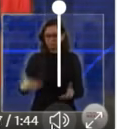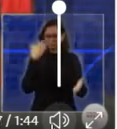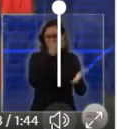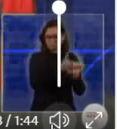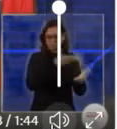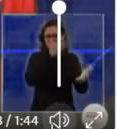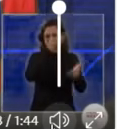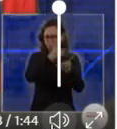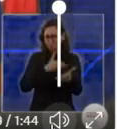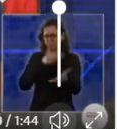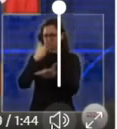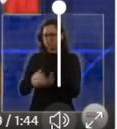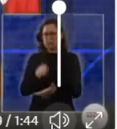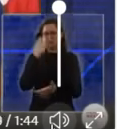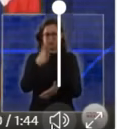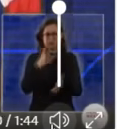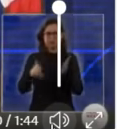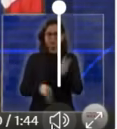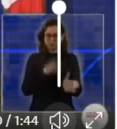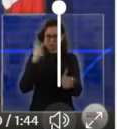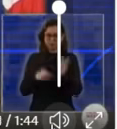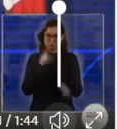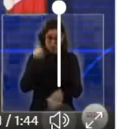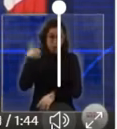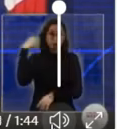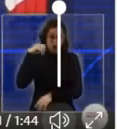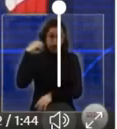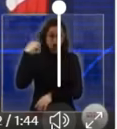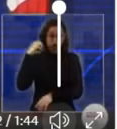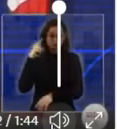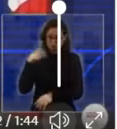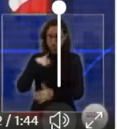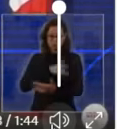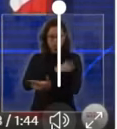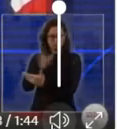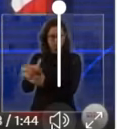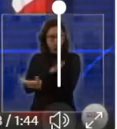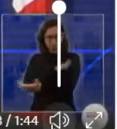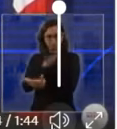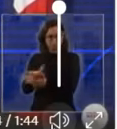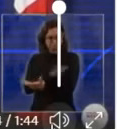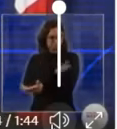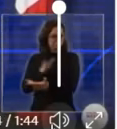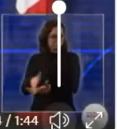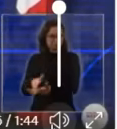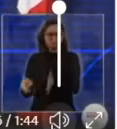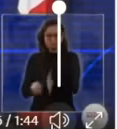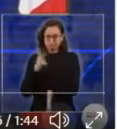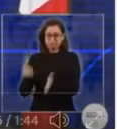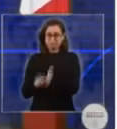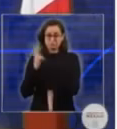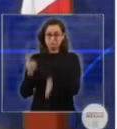ocasiones a la refinería de Salina Cruz, y en